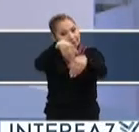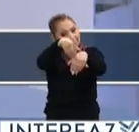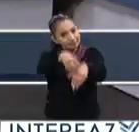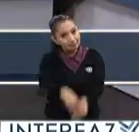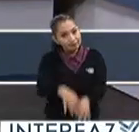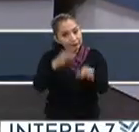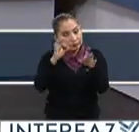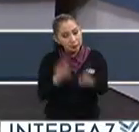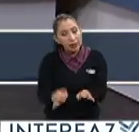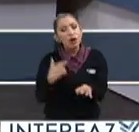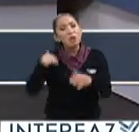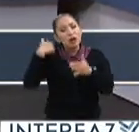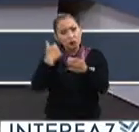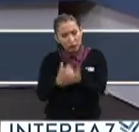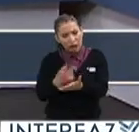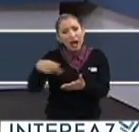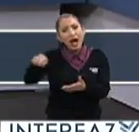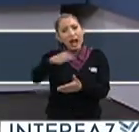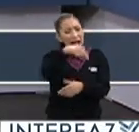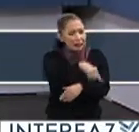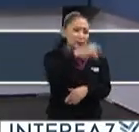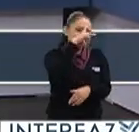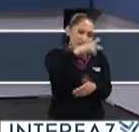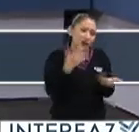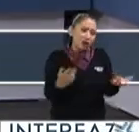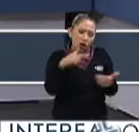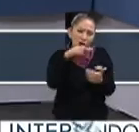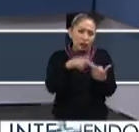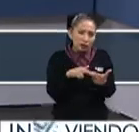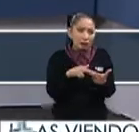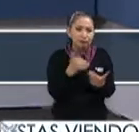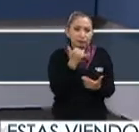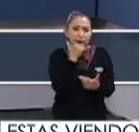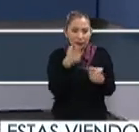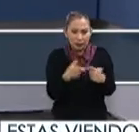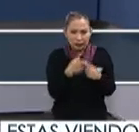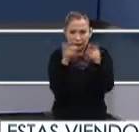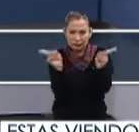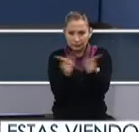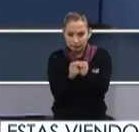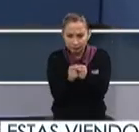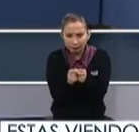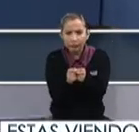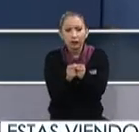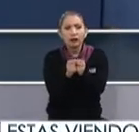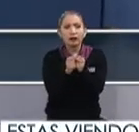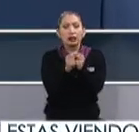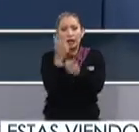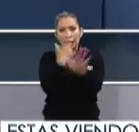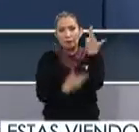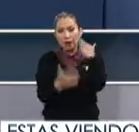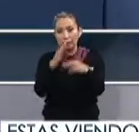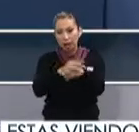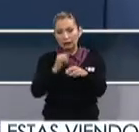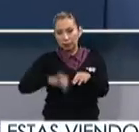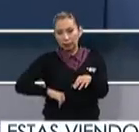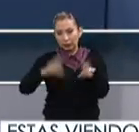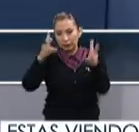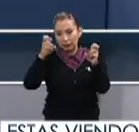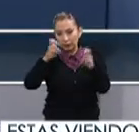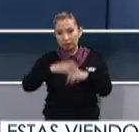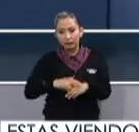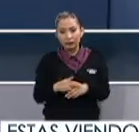podamos contribuir a que al menos nuestro país o nuestra región Permítenos recupere. hacer una breve pausa, Javier, Claro. Y regresamos con este interesante